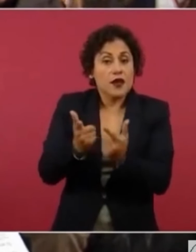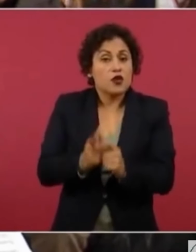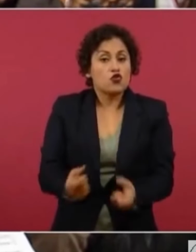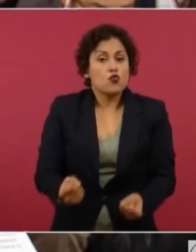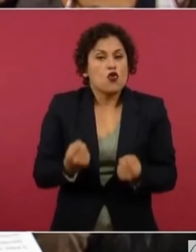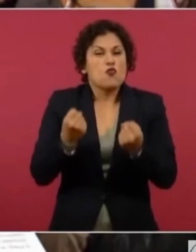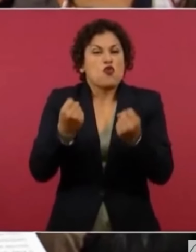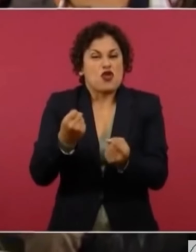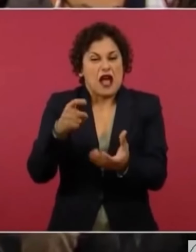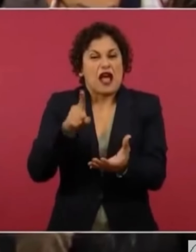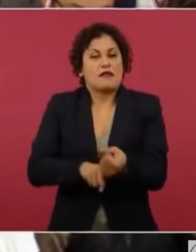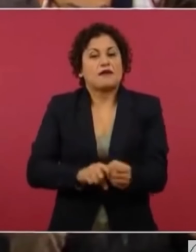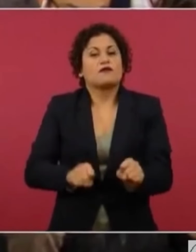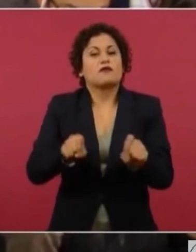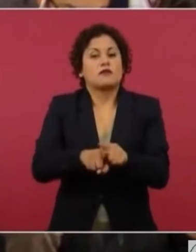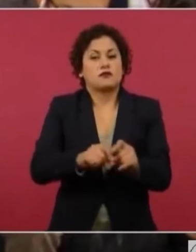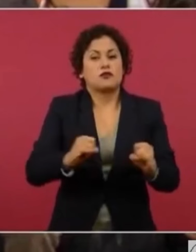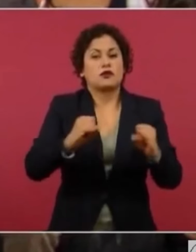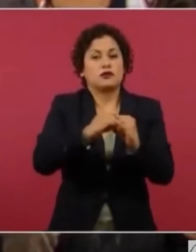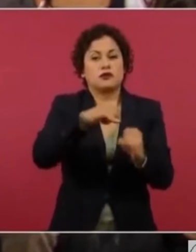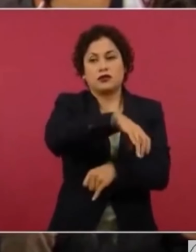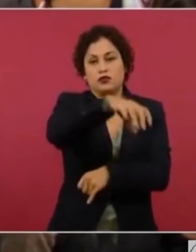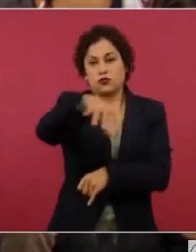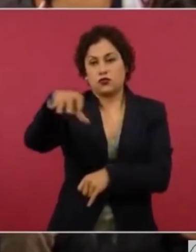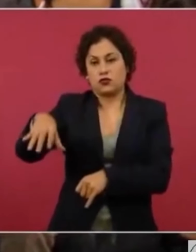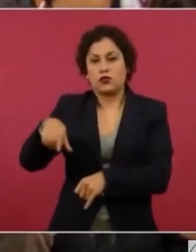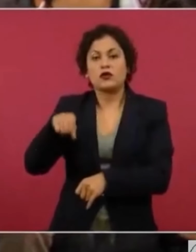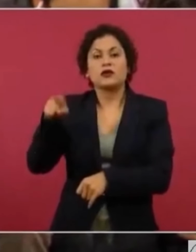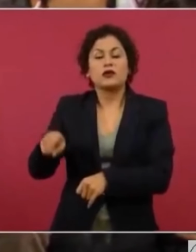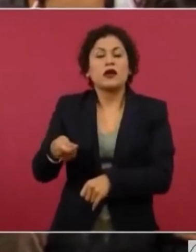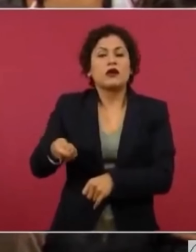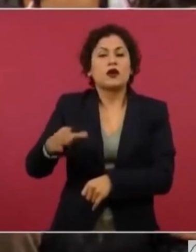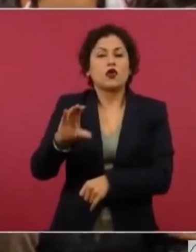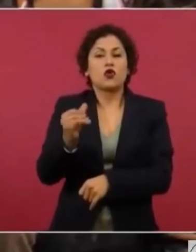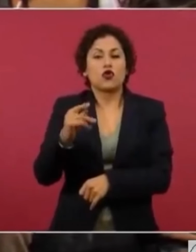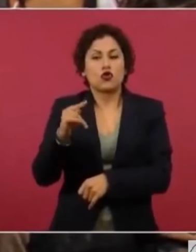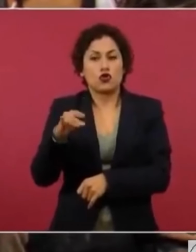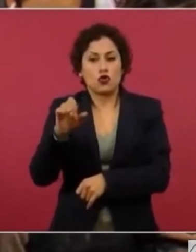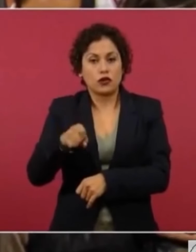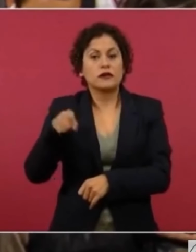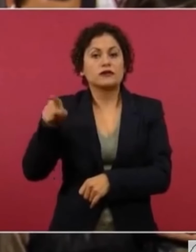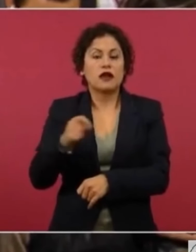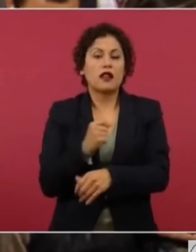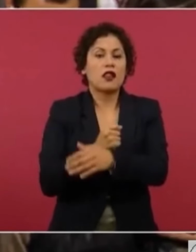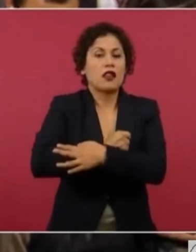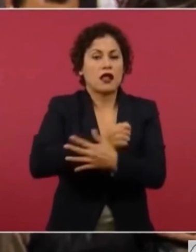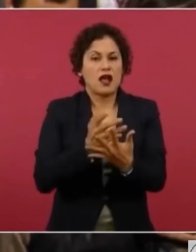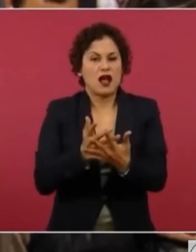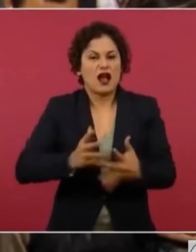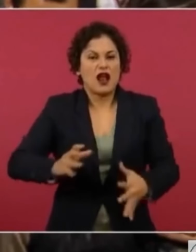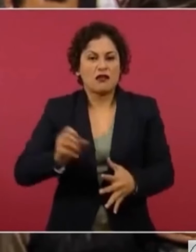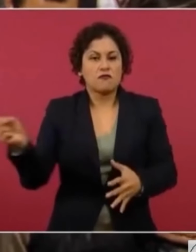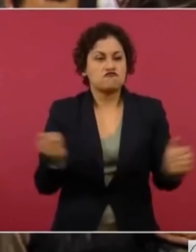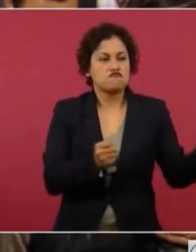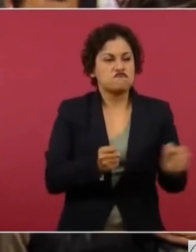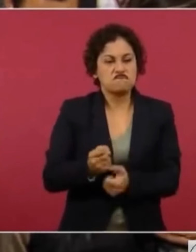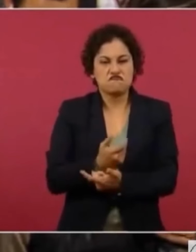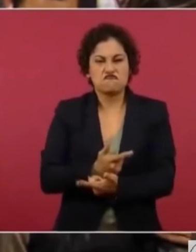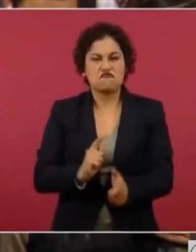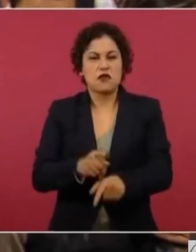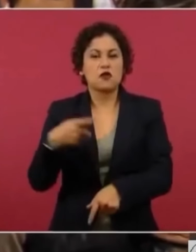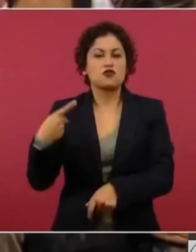del corazón de las instituciones, donde fungen como coyotes y ejercen abiertamente el influyentismo y el tráfico de influencias en